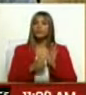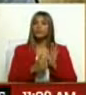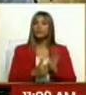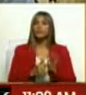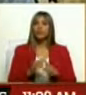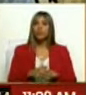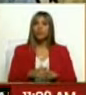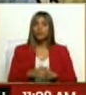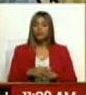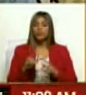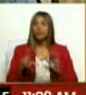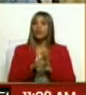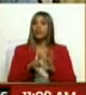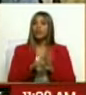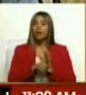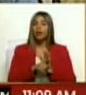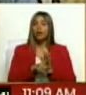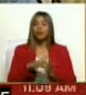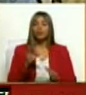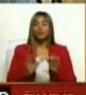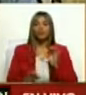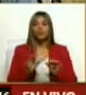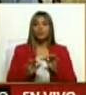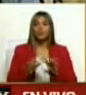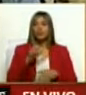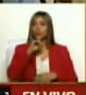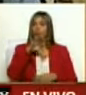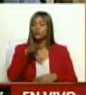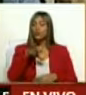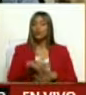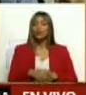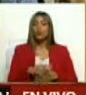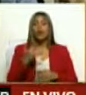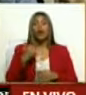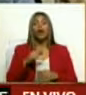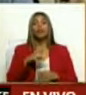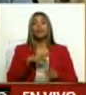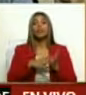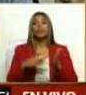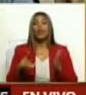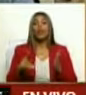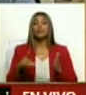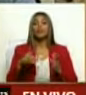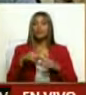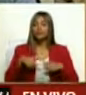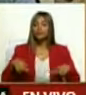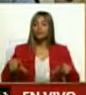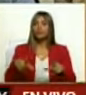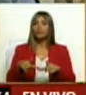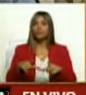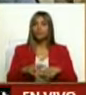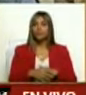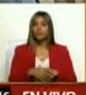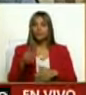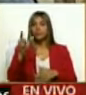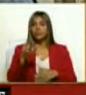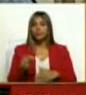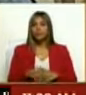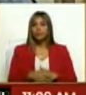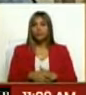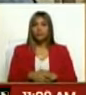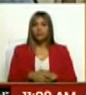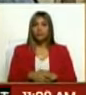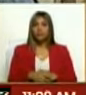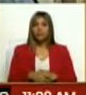desde el punto de vista legal, jurídico e histórico que tenemos el derecho pleno sobre esta gran franja, sobre esta